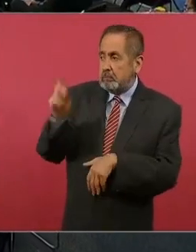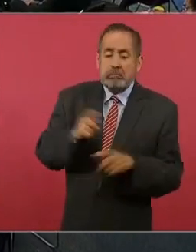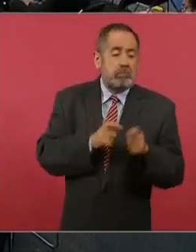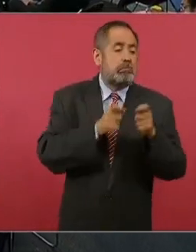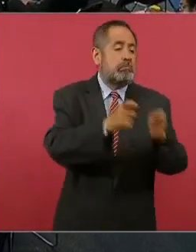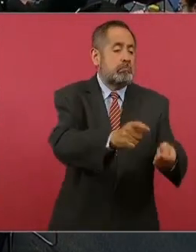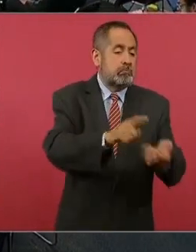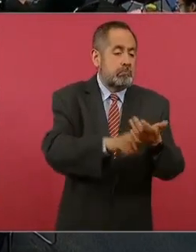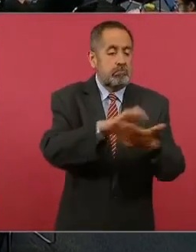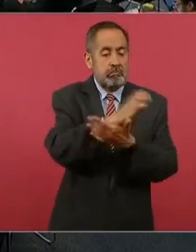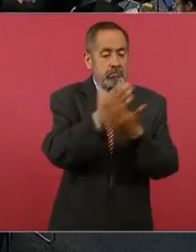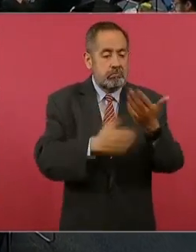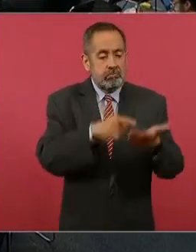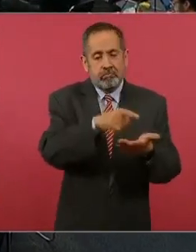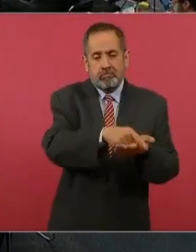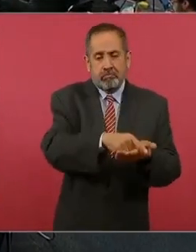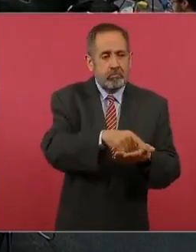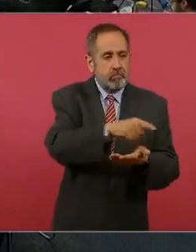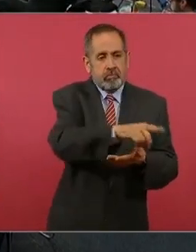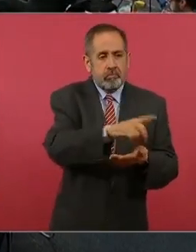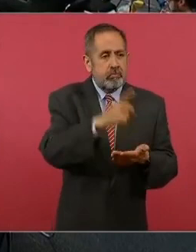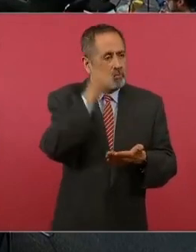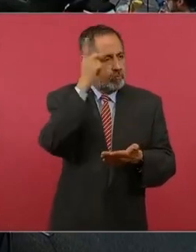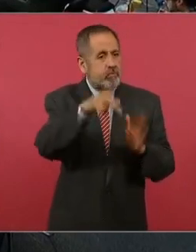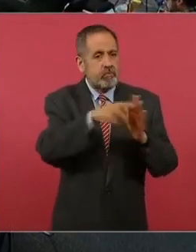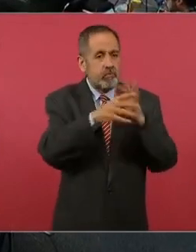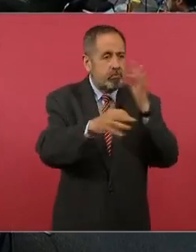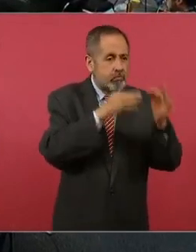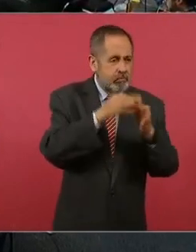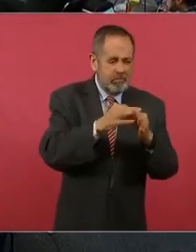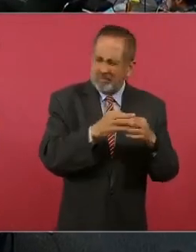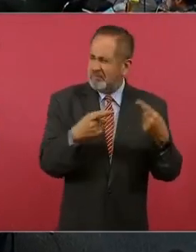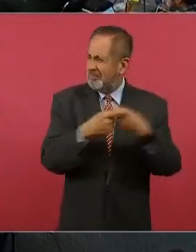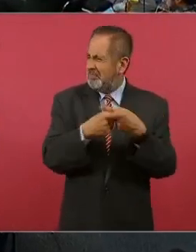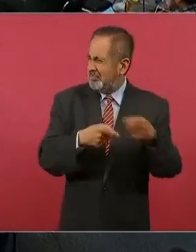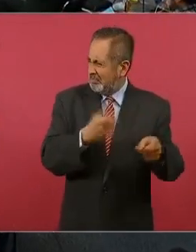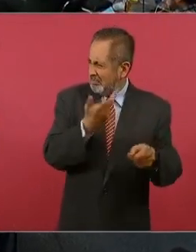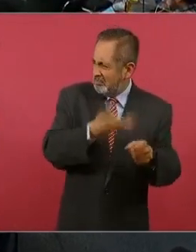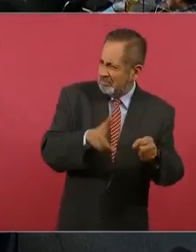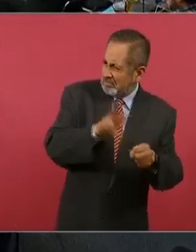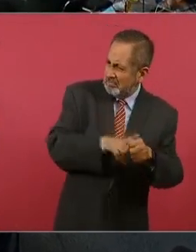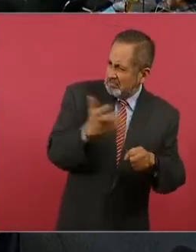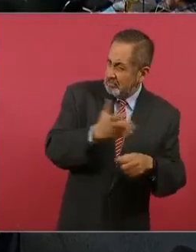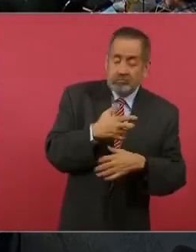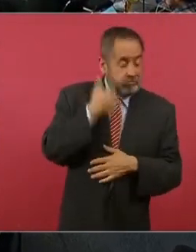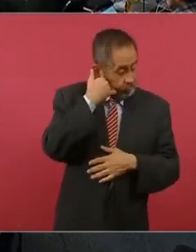un dueño de medios de información para hacer un hospital.